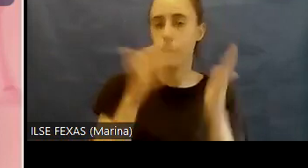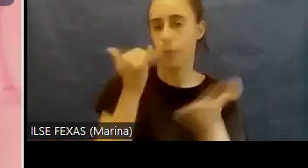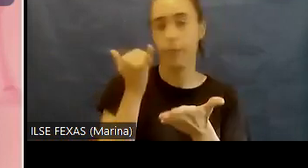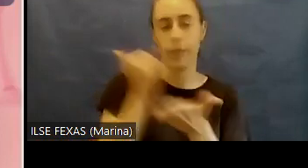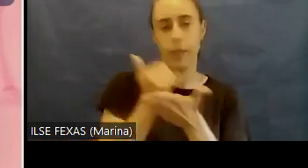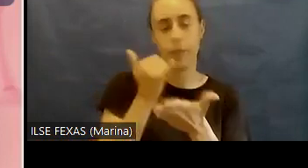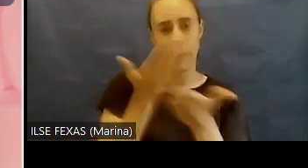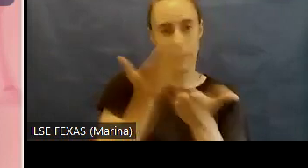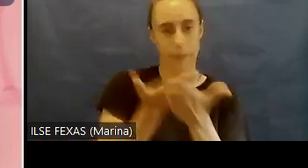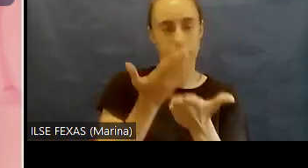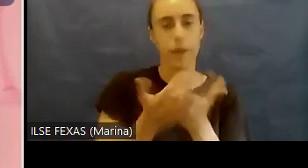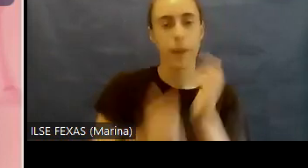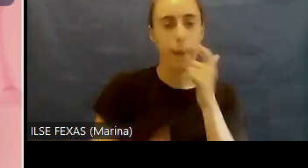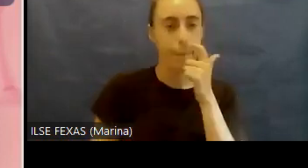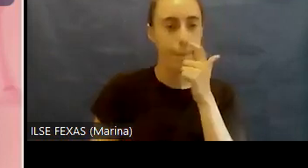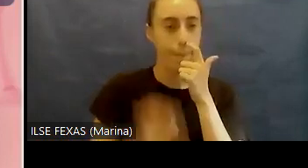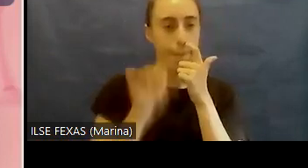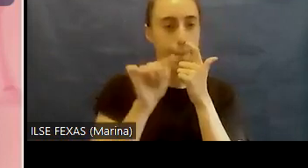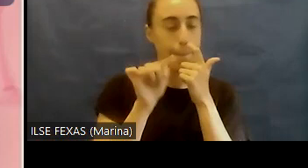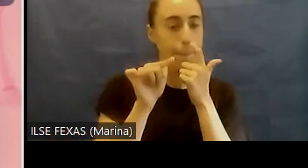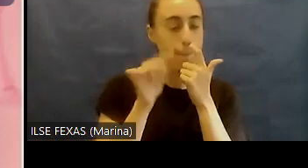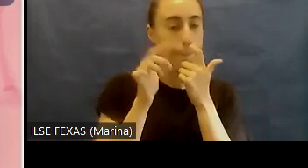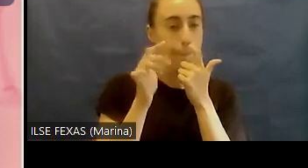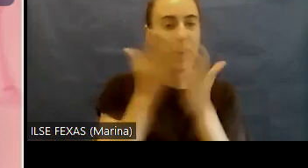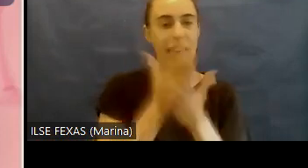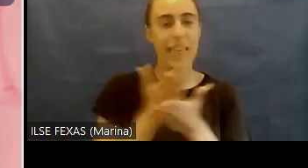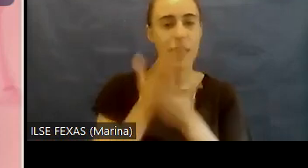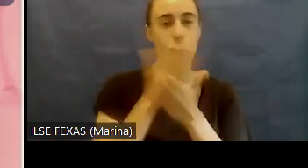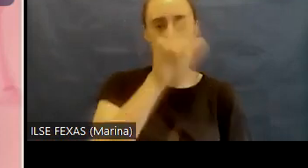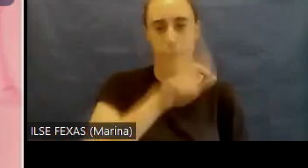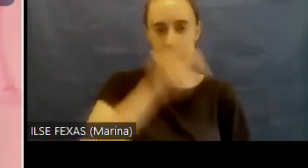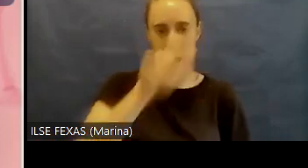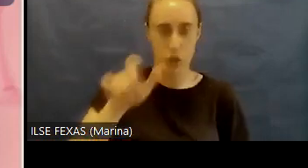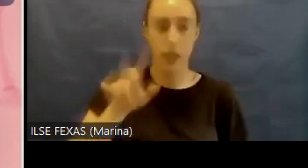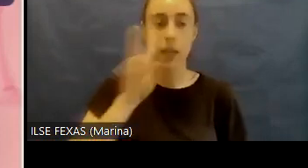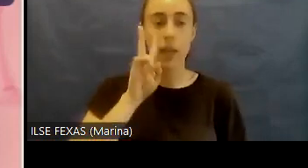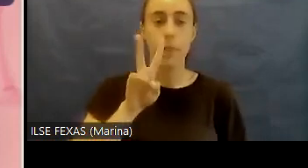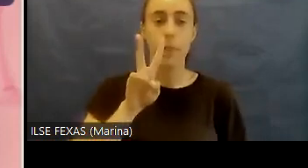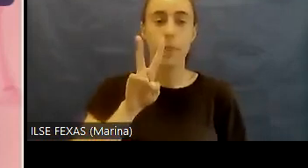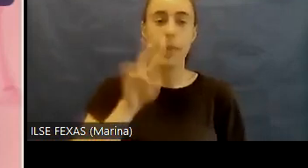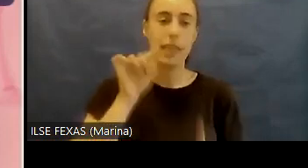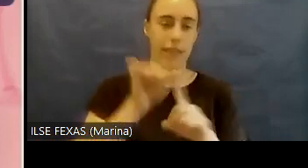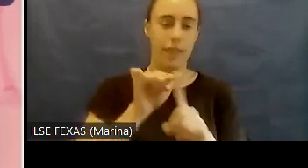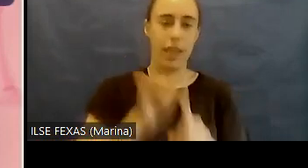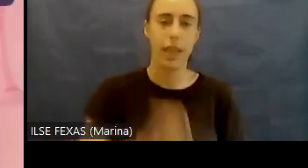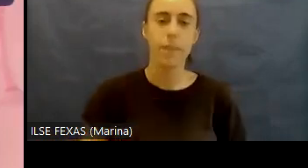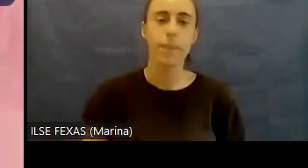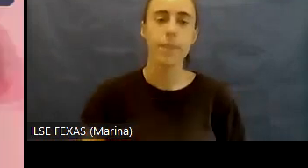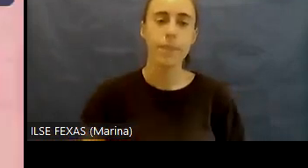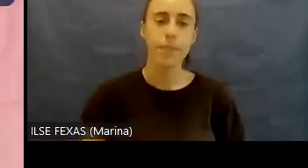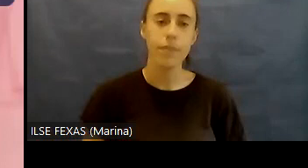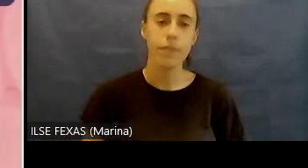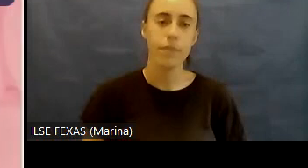el estudio en el que nos basamos para esta aseveración es en humanos. Es este que veis aquí, esta referencia que veis aquí, y está realizada en